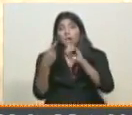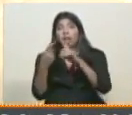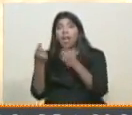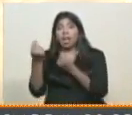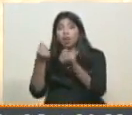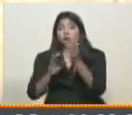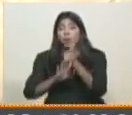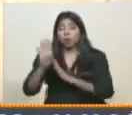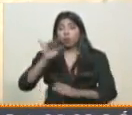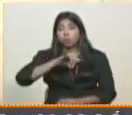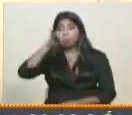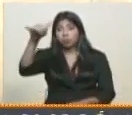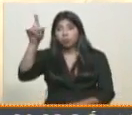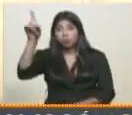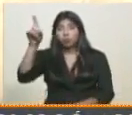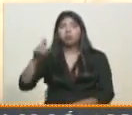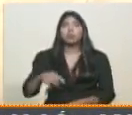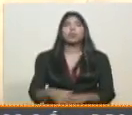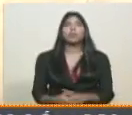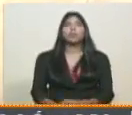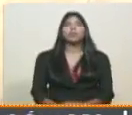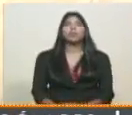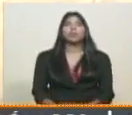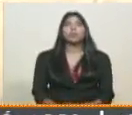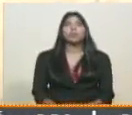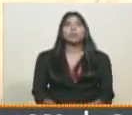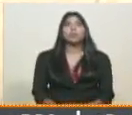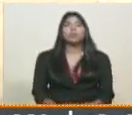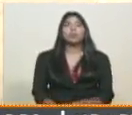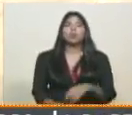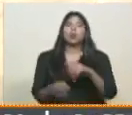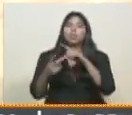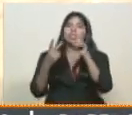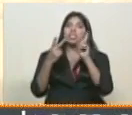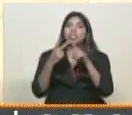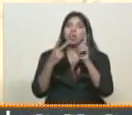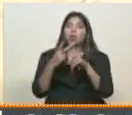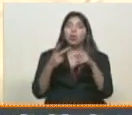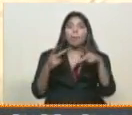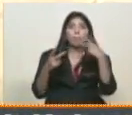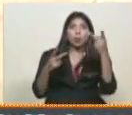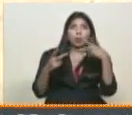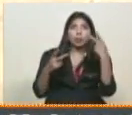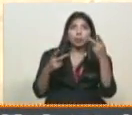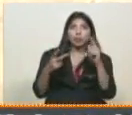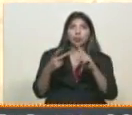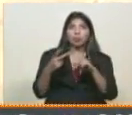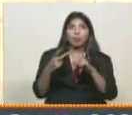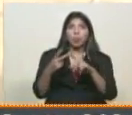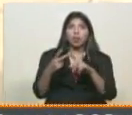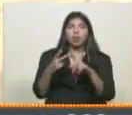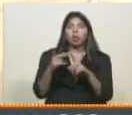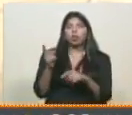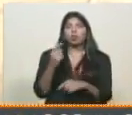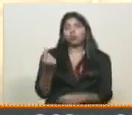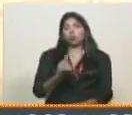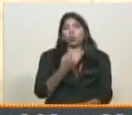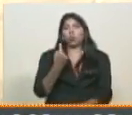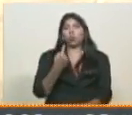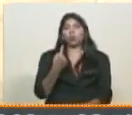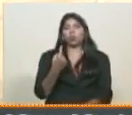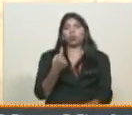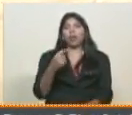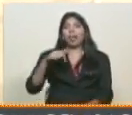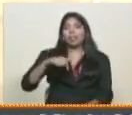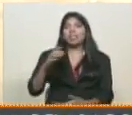que tiene que ver para ver cómo enfrentar las sanciones económicas y otros en términos políticos para no quedar aislados acá hay una estática para aislar